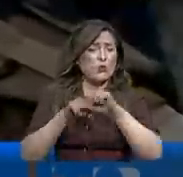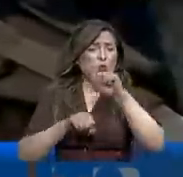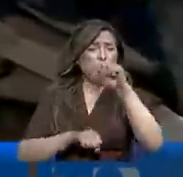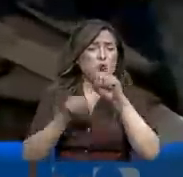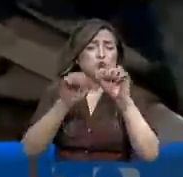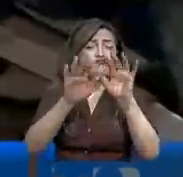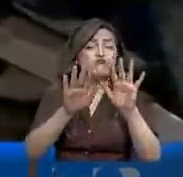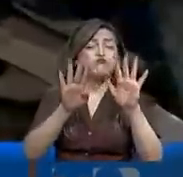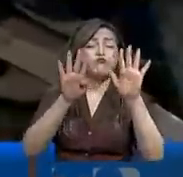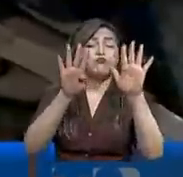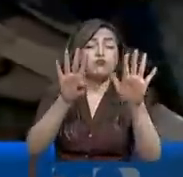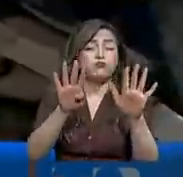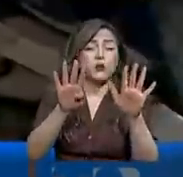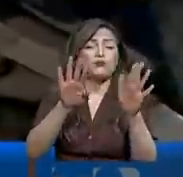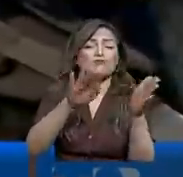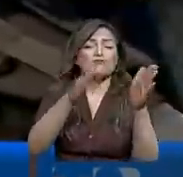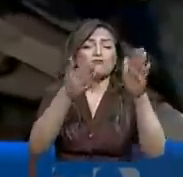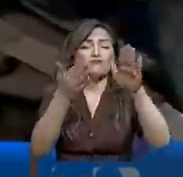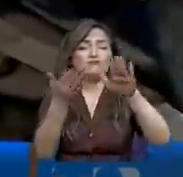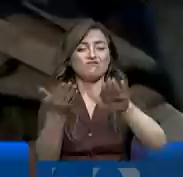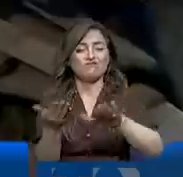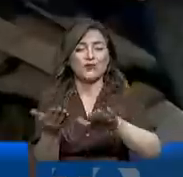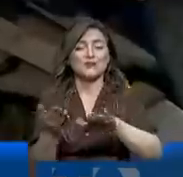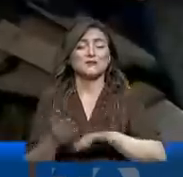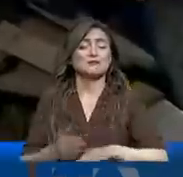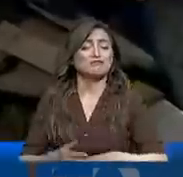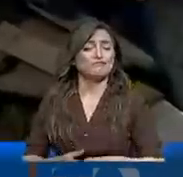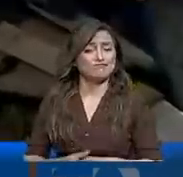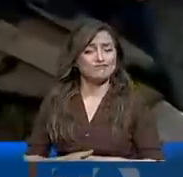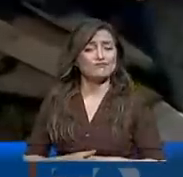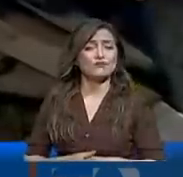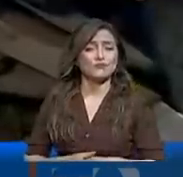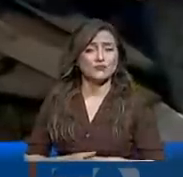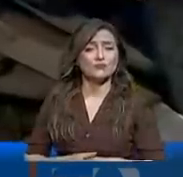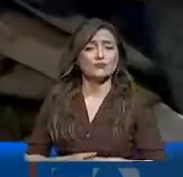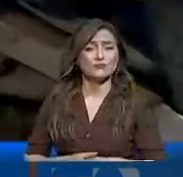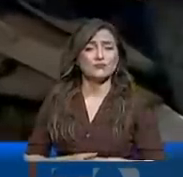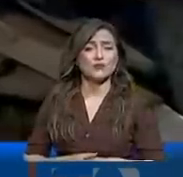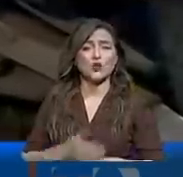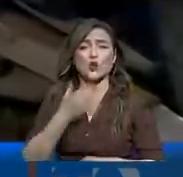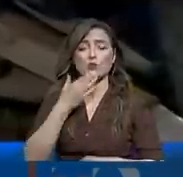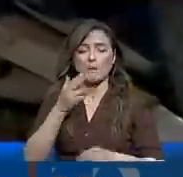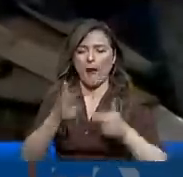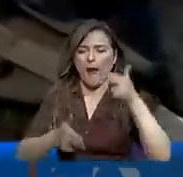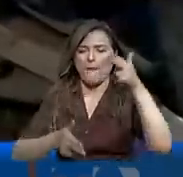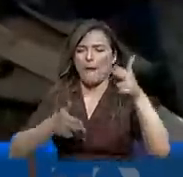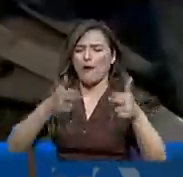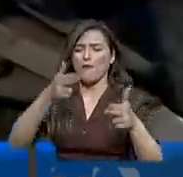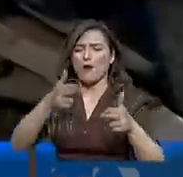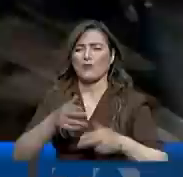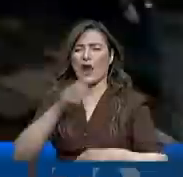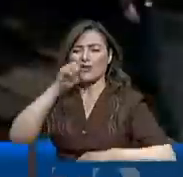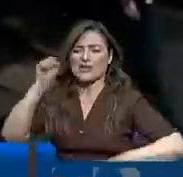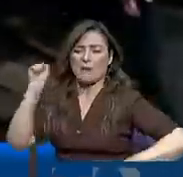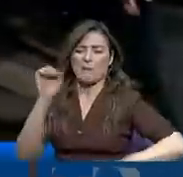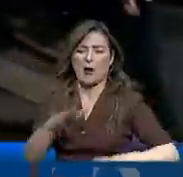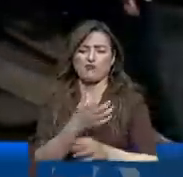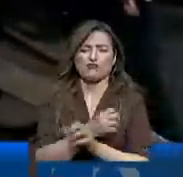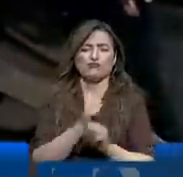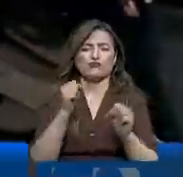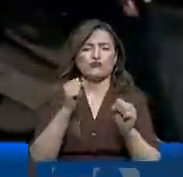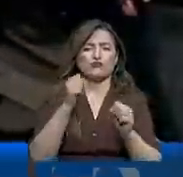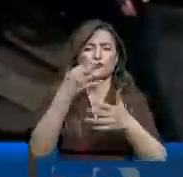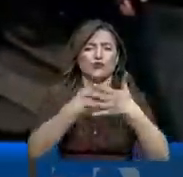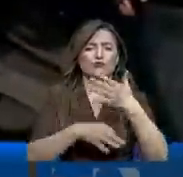19 cadáveres por impacto de pequeña para de fuego y también por granadas total tenemos